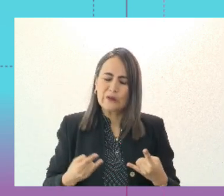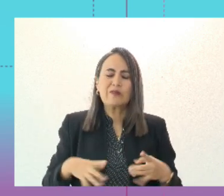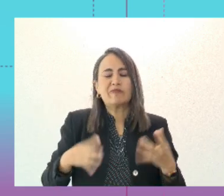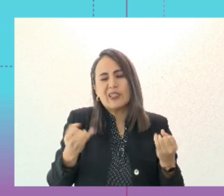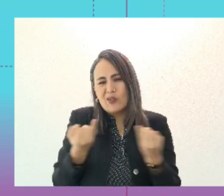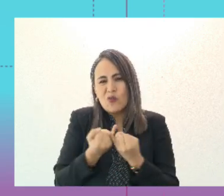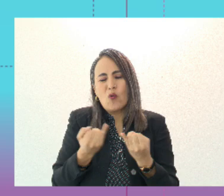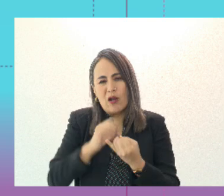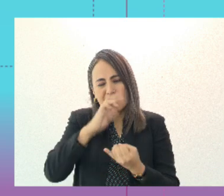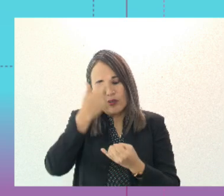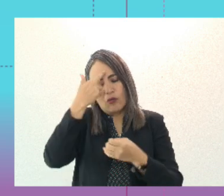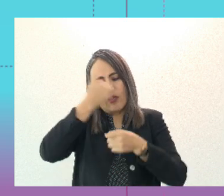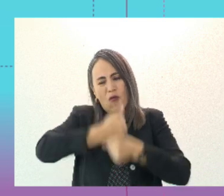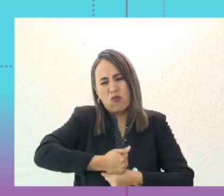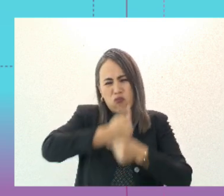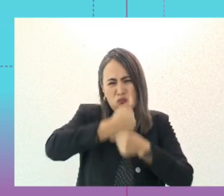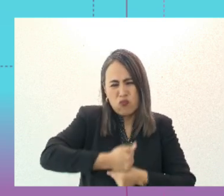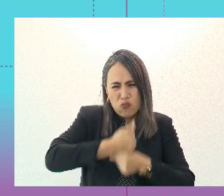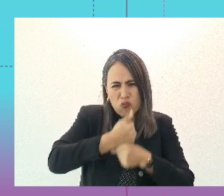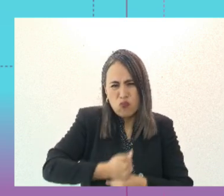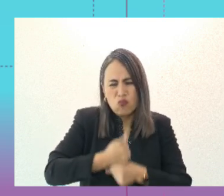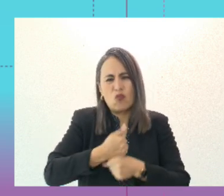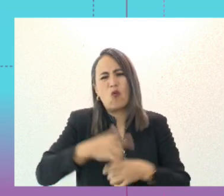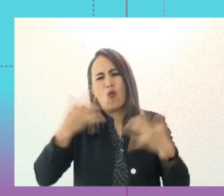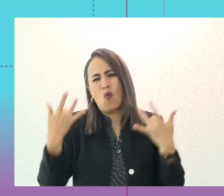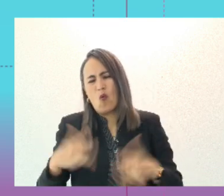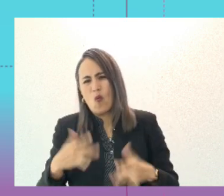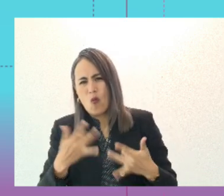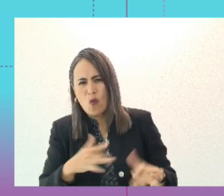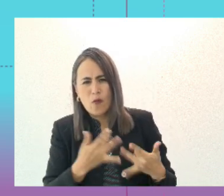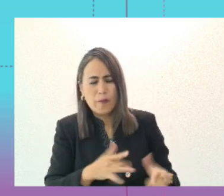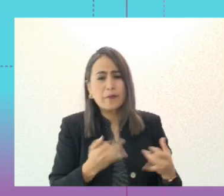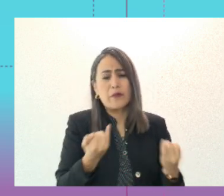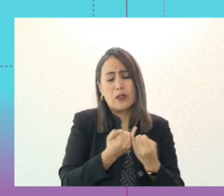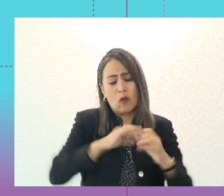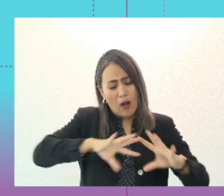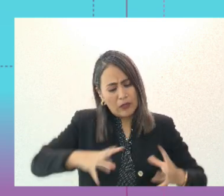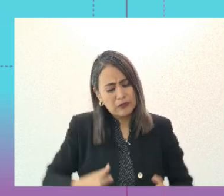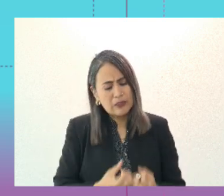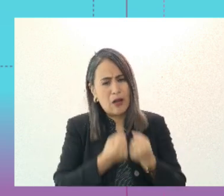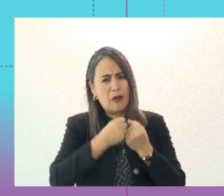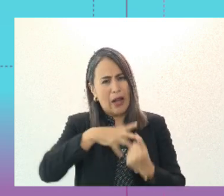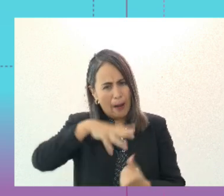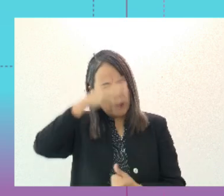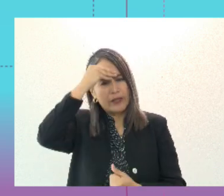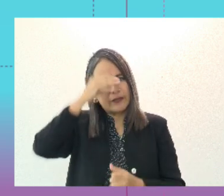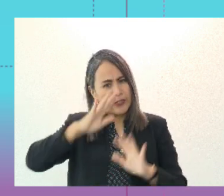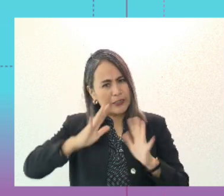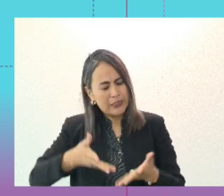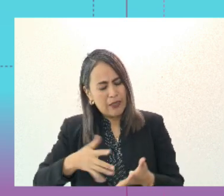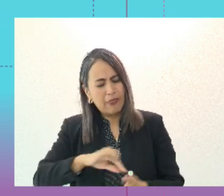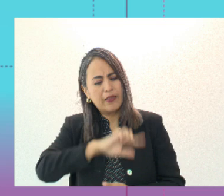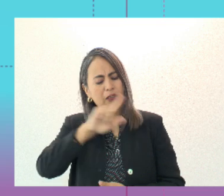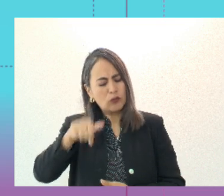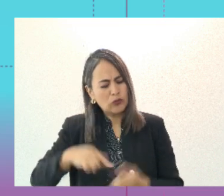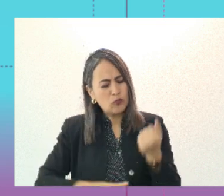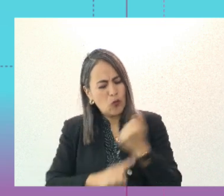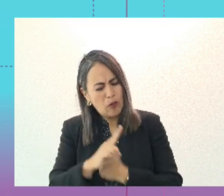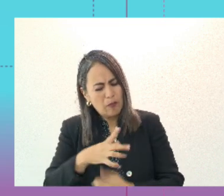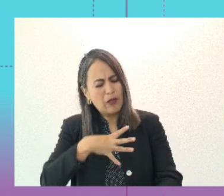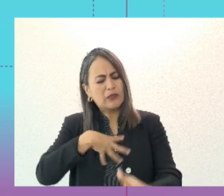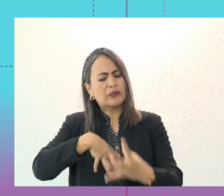sufrimiento. Es el valor de las experiencias, la capacidad de rescatar lo aprendido para ser más resilientes ante las